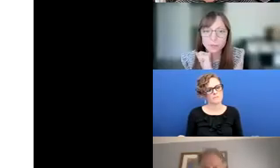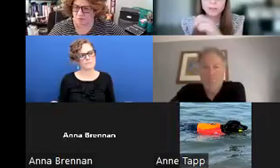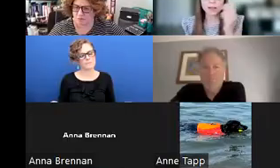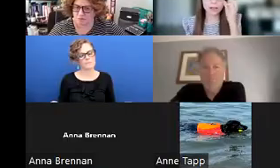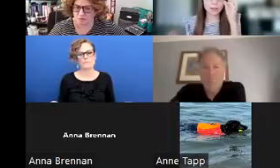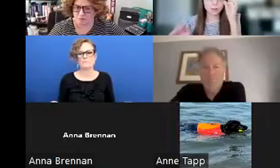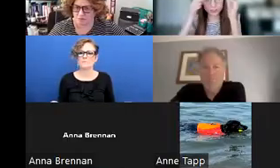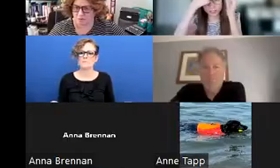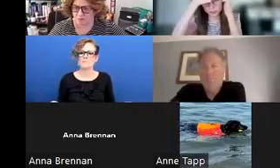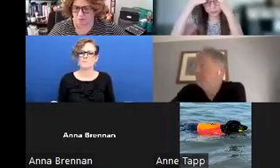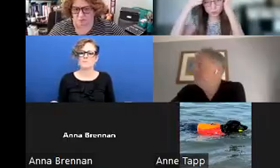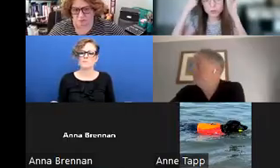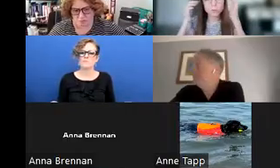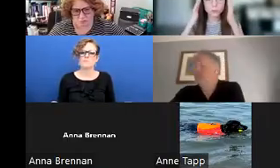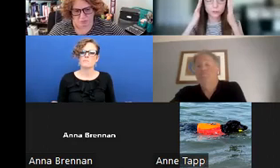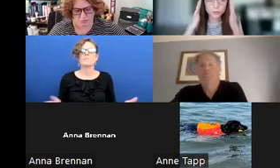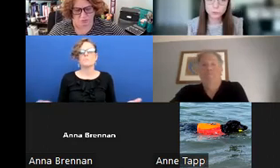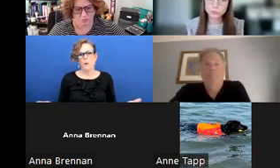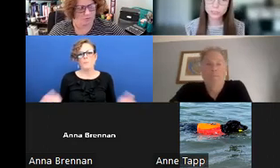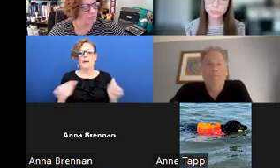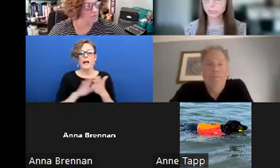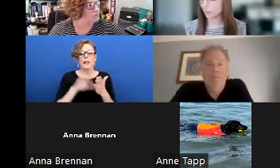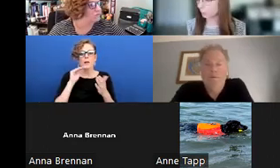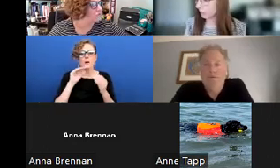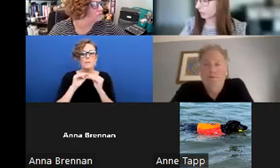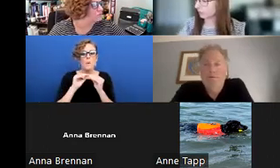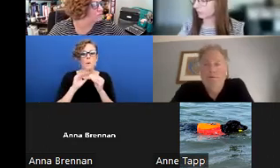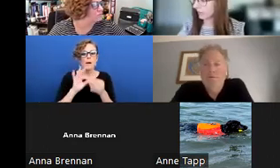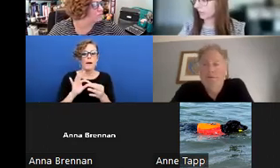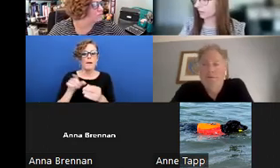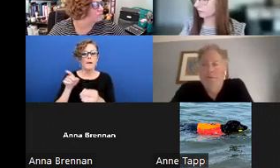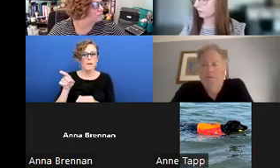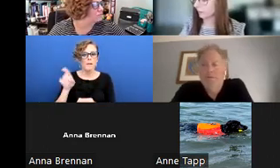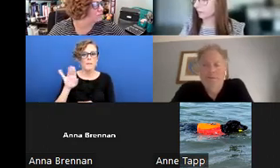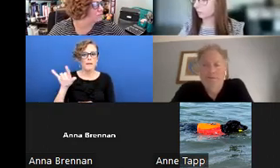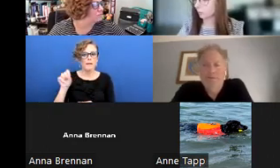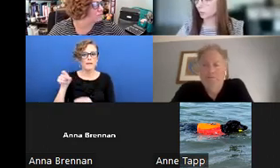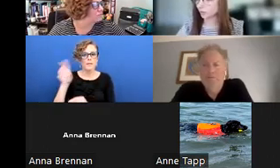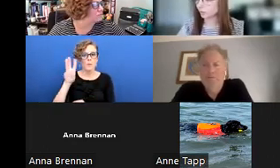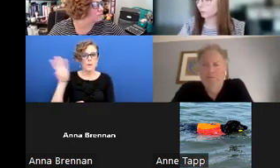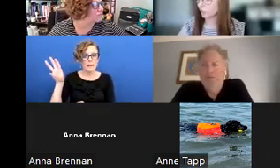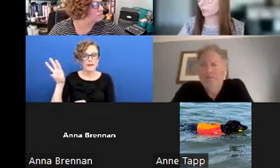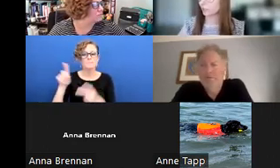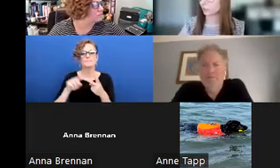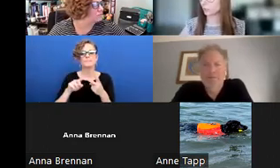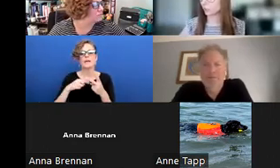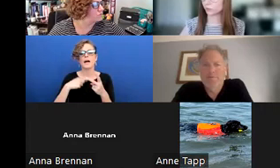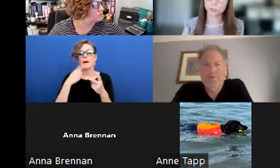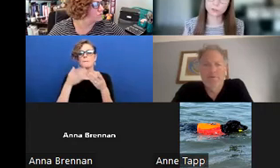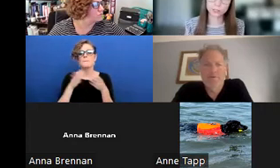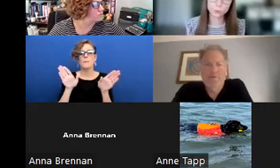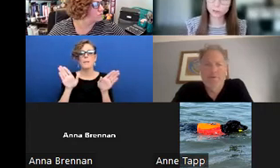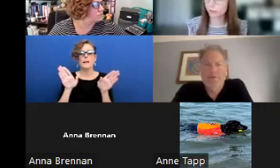Okay. So yeah, you can learn more at both of those websites. We also Entonces, have en estos sitios web se puede conseguir